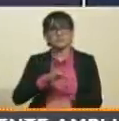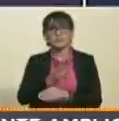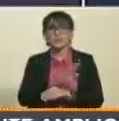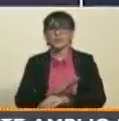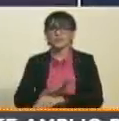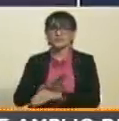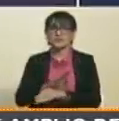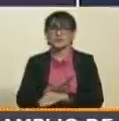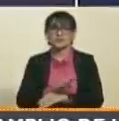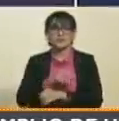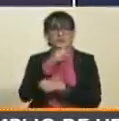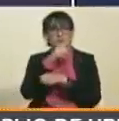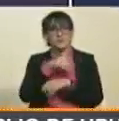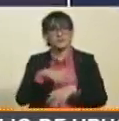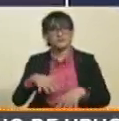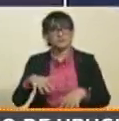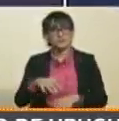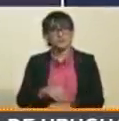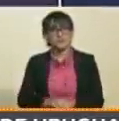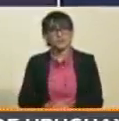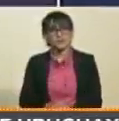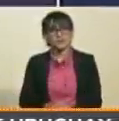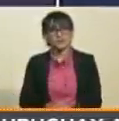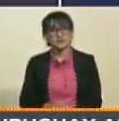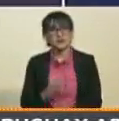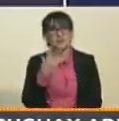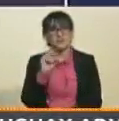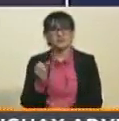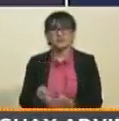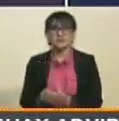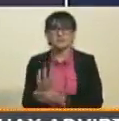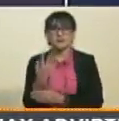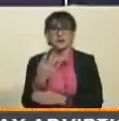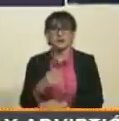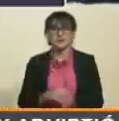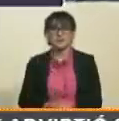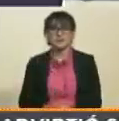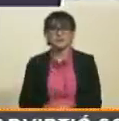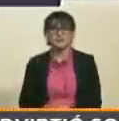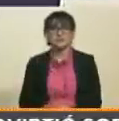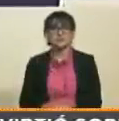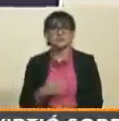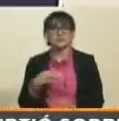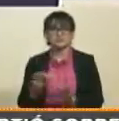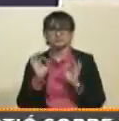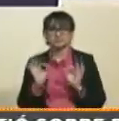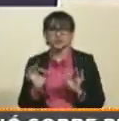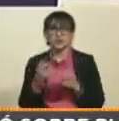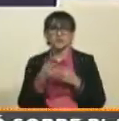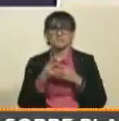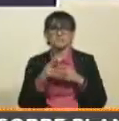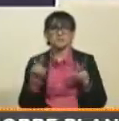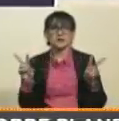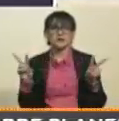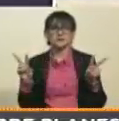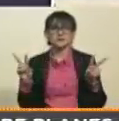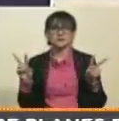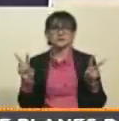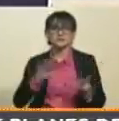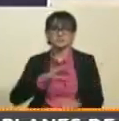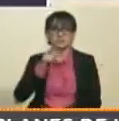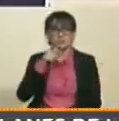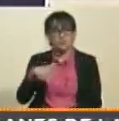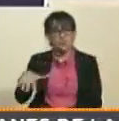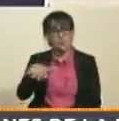protegido por sus bendiciones, el 20 de mayo, y yo consolidaré la paz del